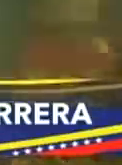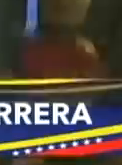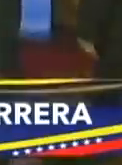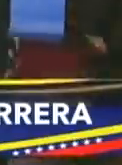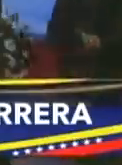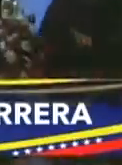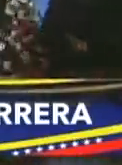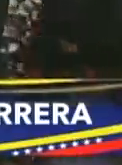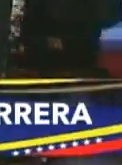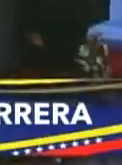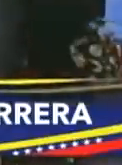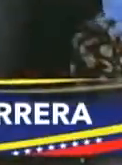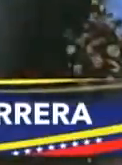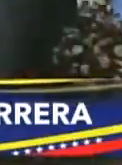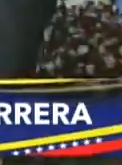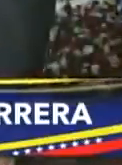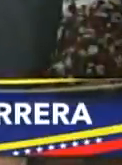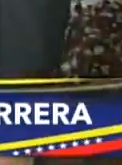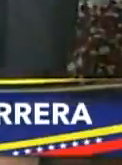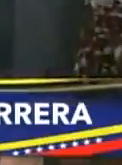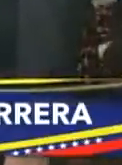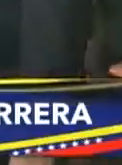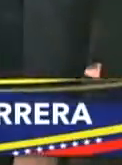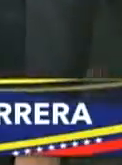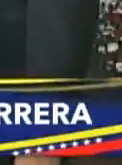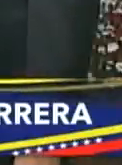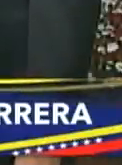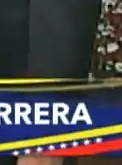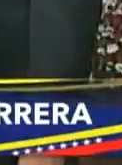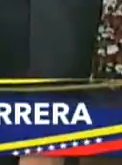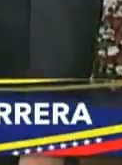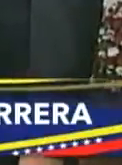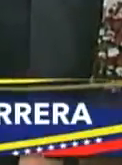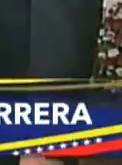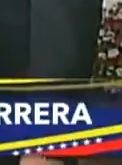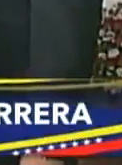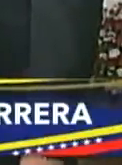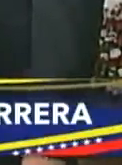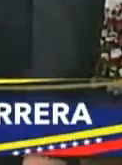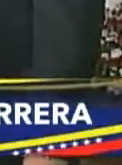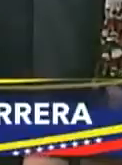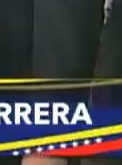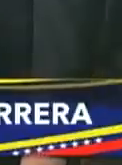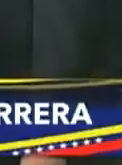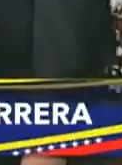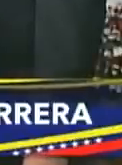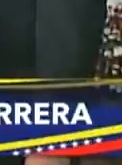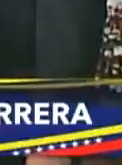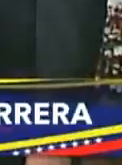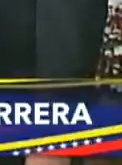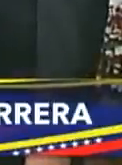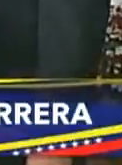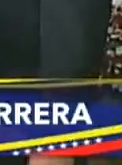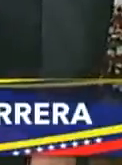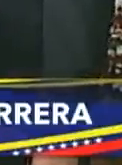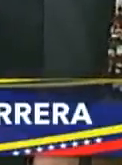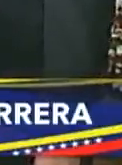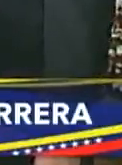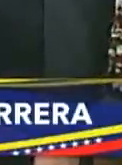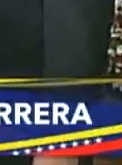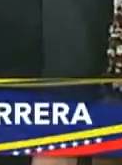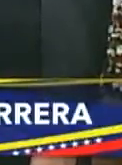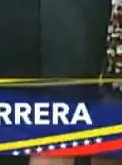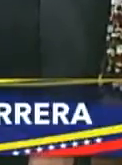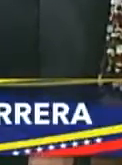Cabello. Las generaciones, las nuevas generaciones tienen, deben ser como Earle Herrera, que es el sinónimo de honestidad,